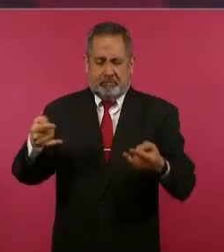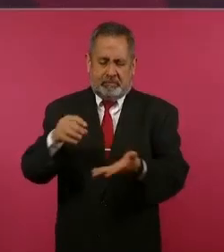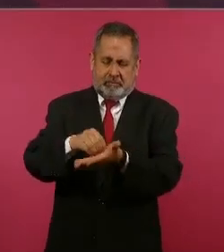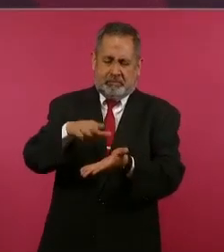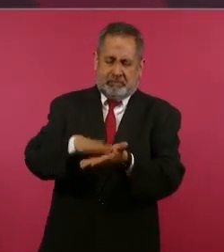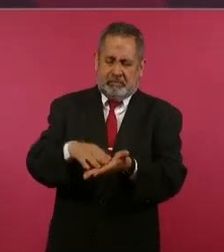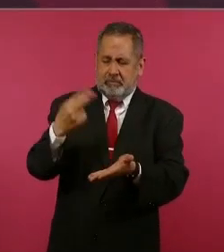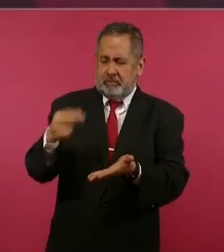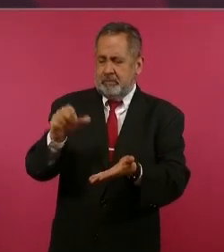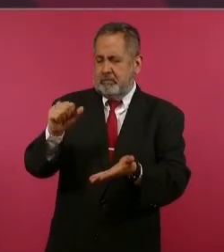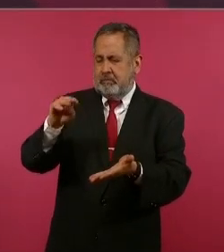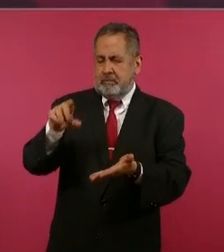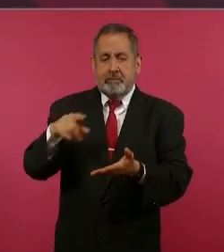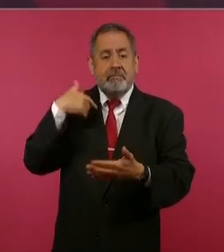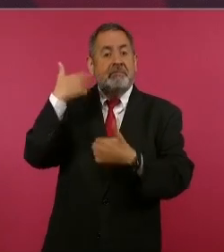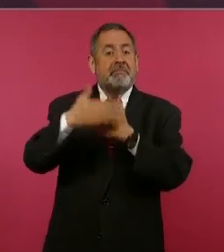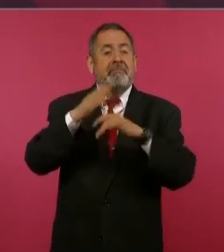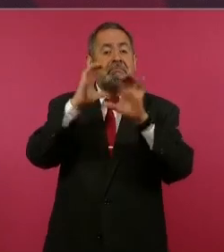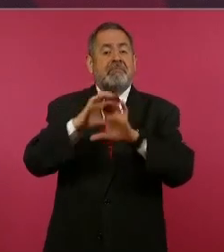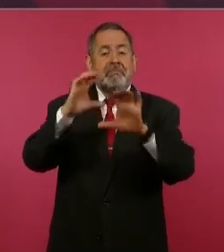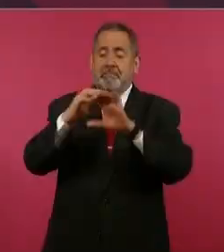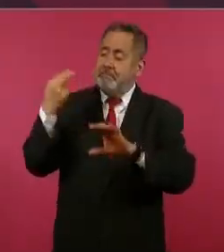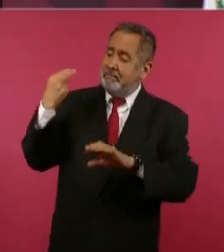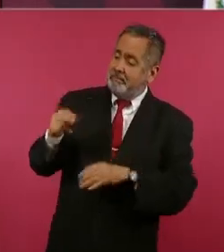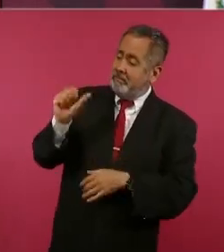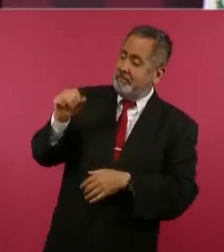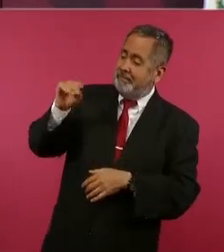y el corrido lo dirá.